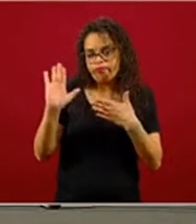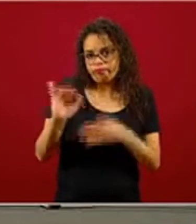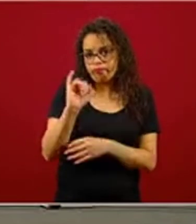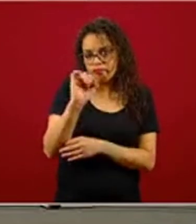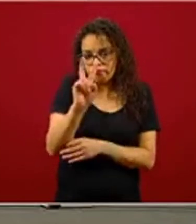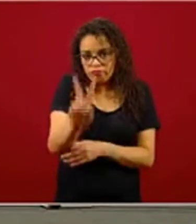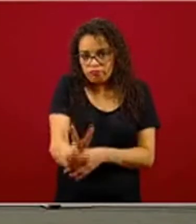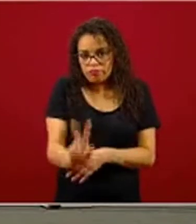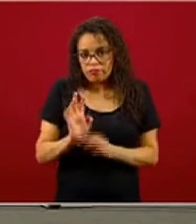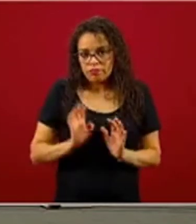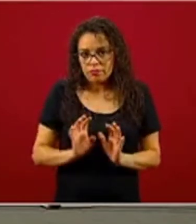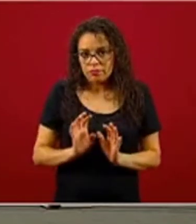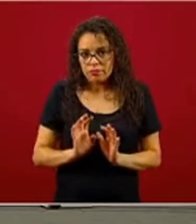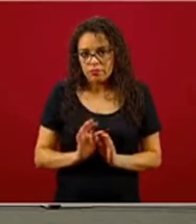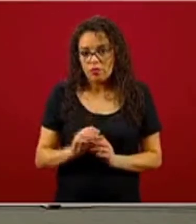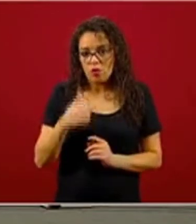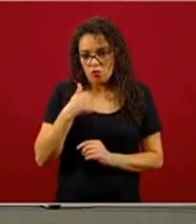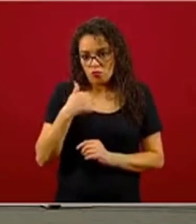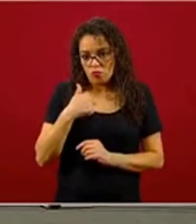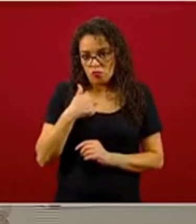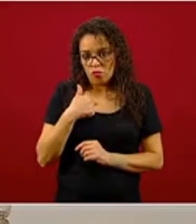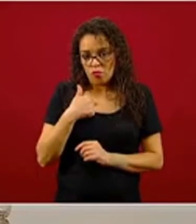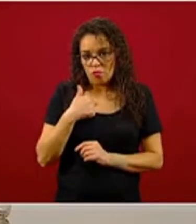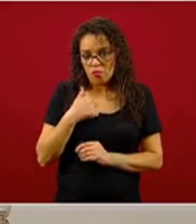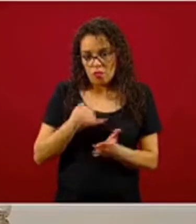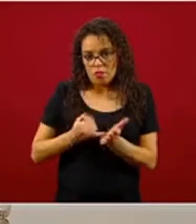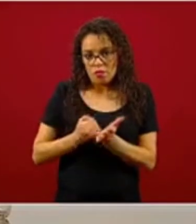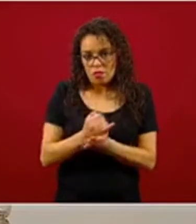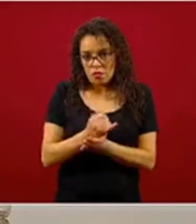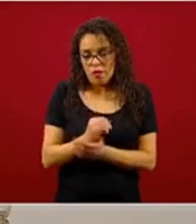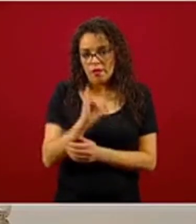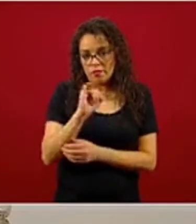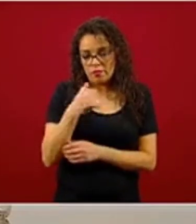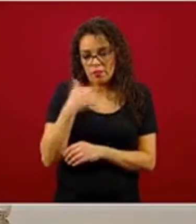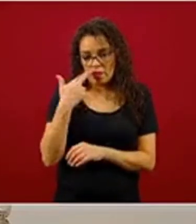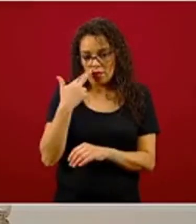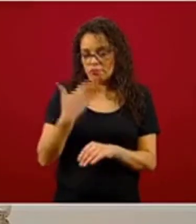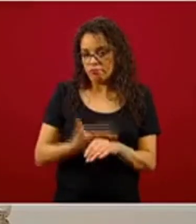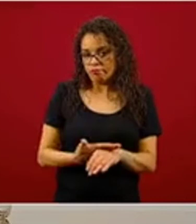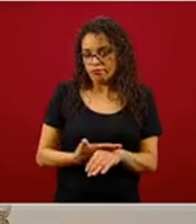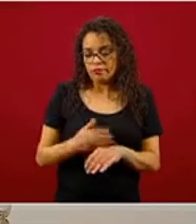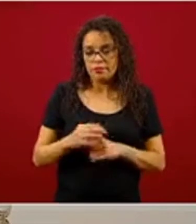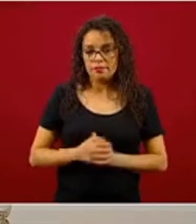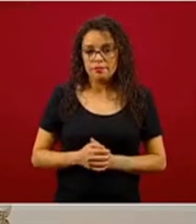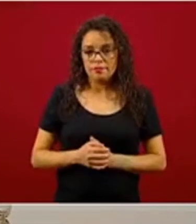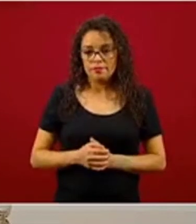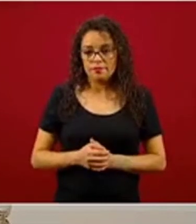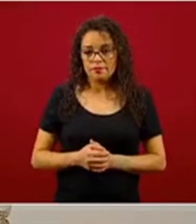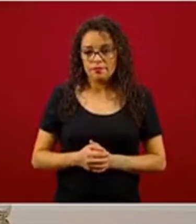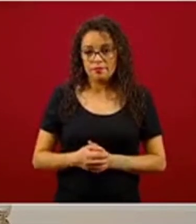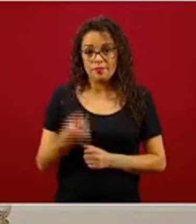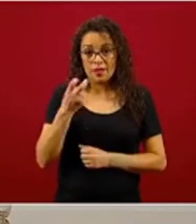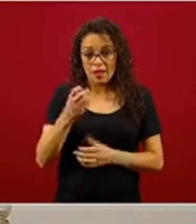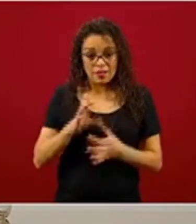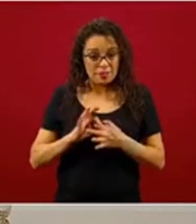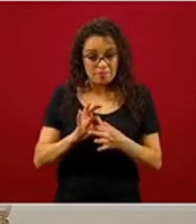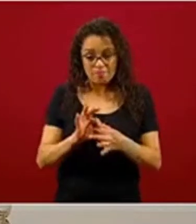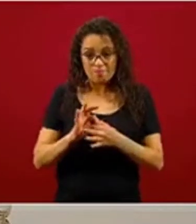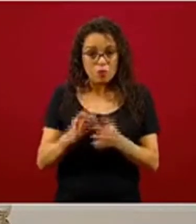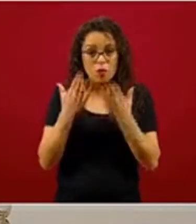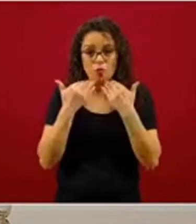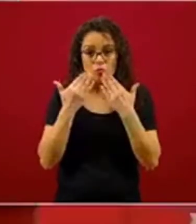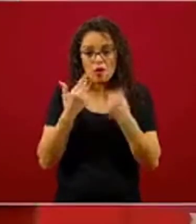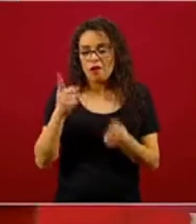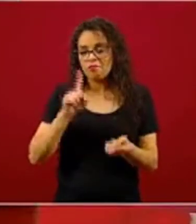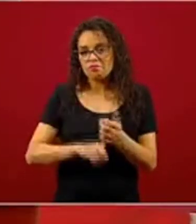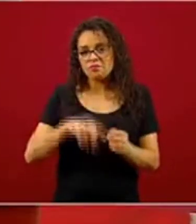nosotros estamos asumiendo de manera plena. Si no trabajamos así, entonces va a ser muy difícil